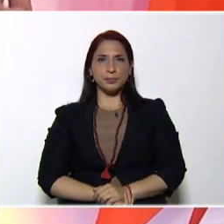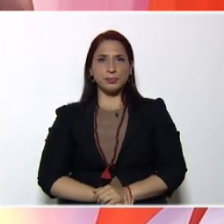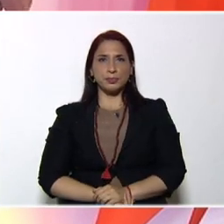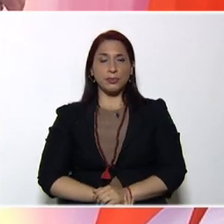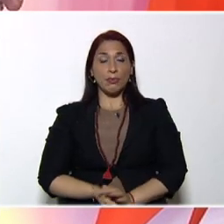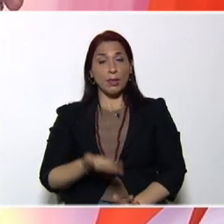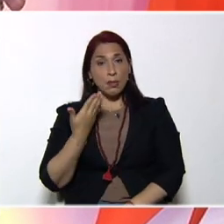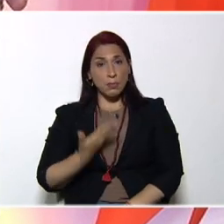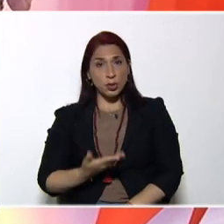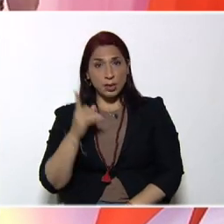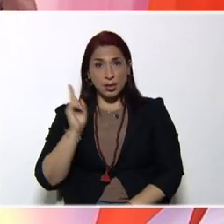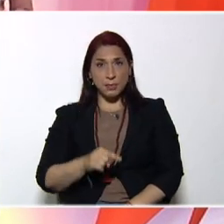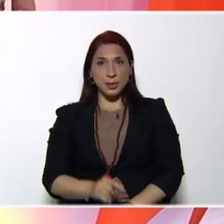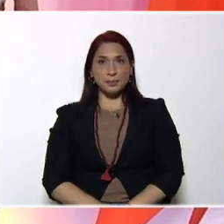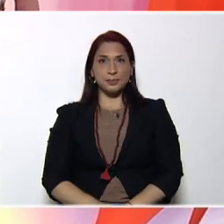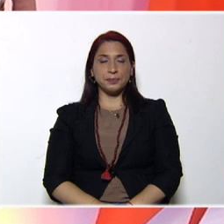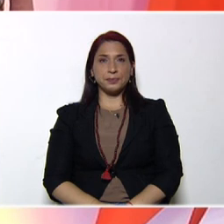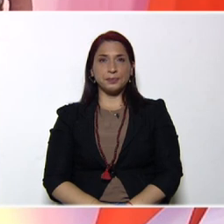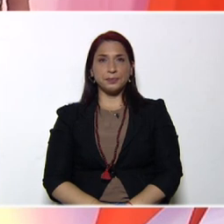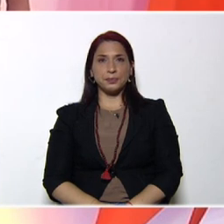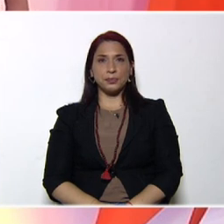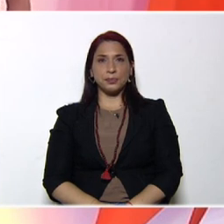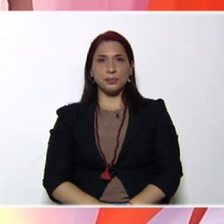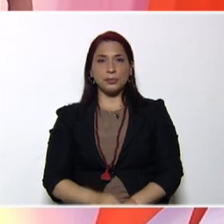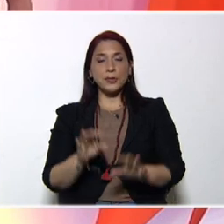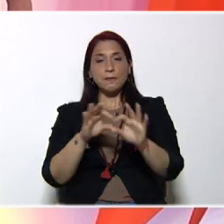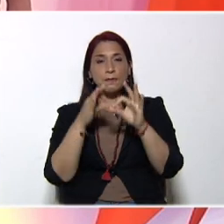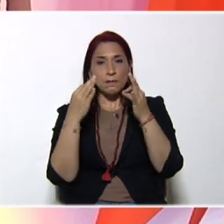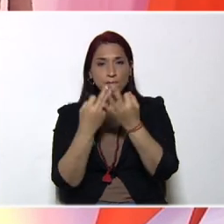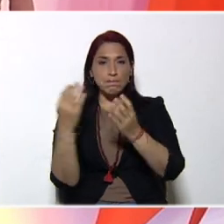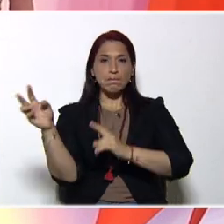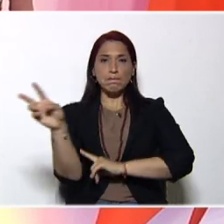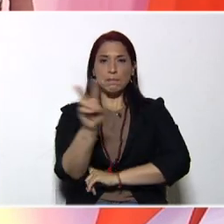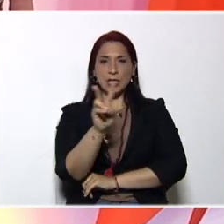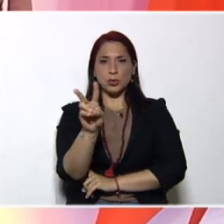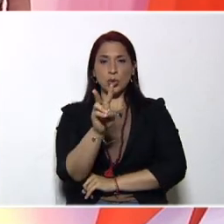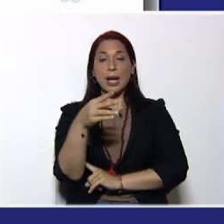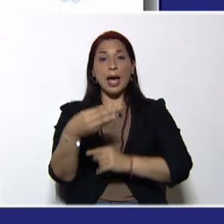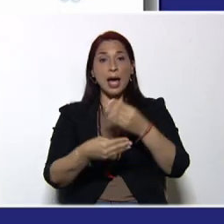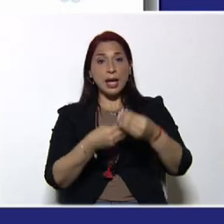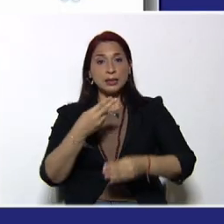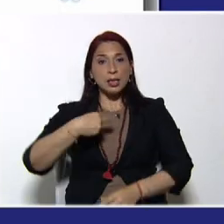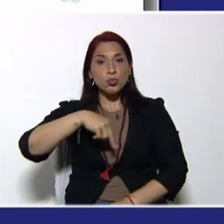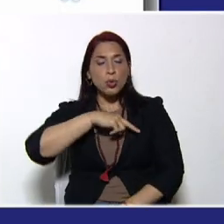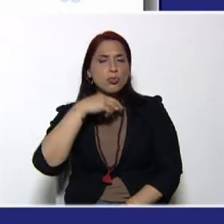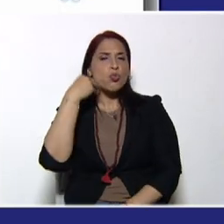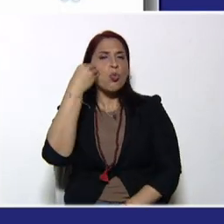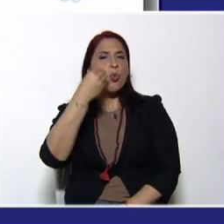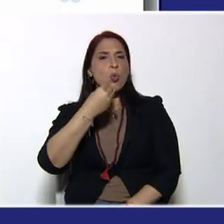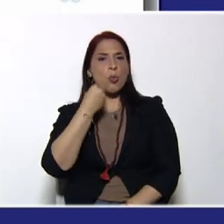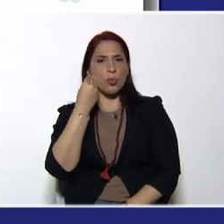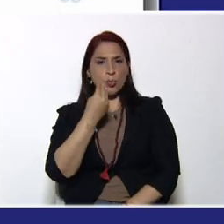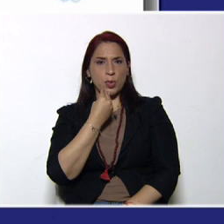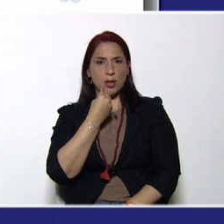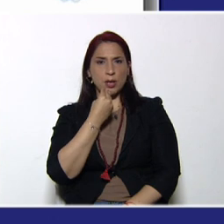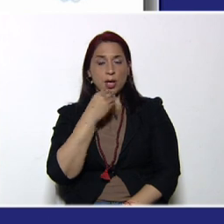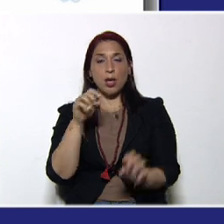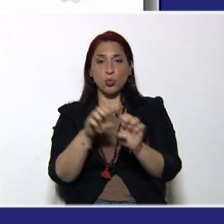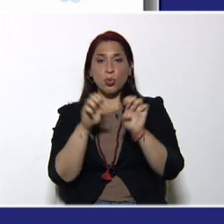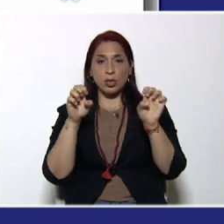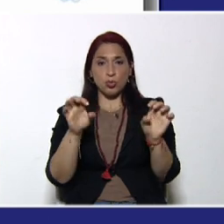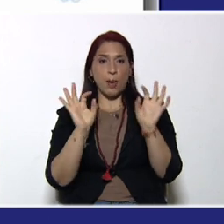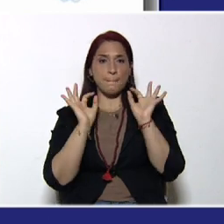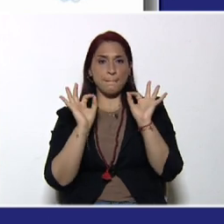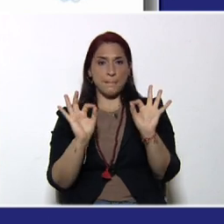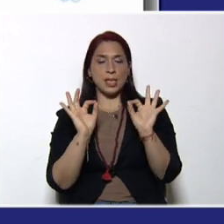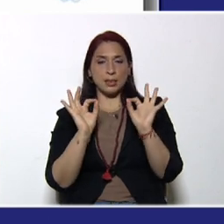Es importante, como una recomendación para la familia venezolana, hacer que nuestros jóvenes con necesidades educativas